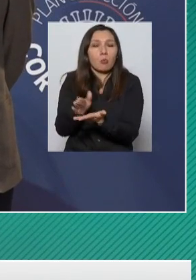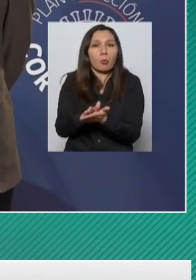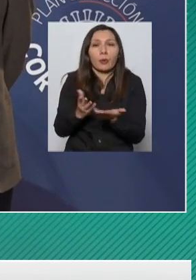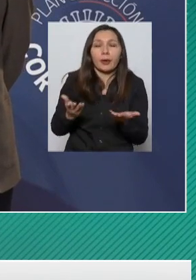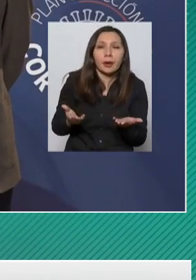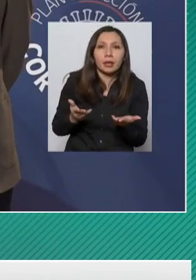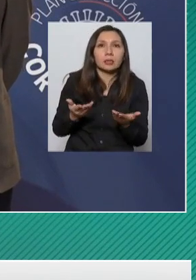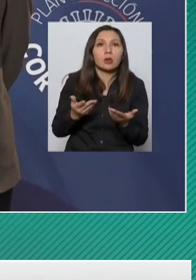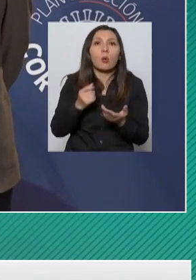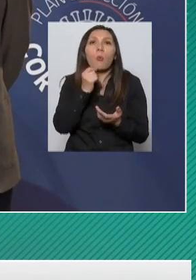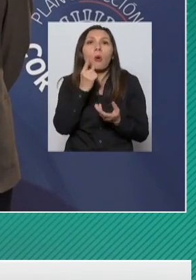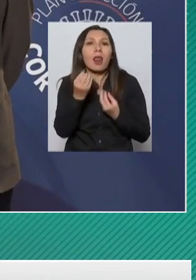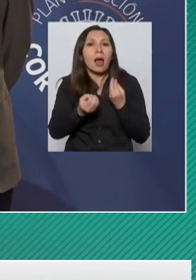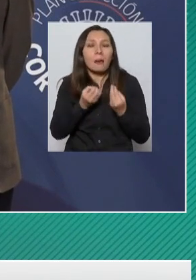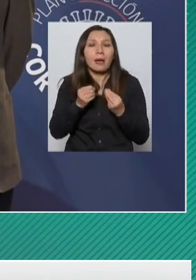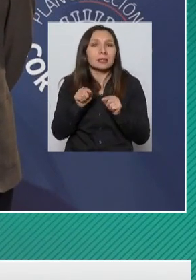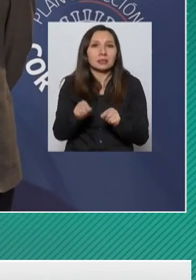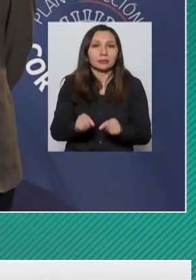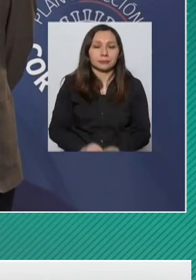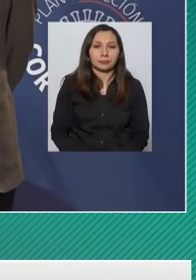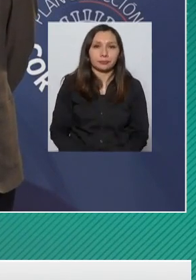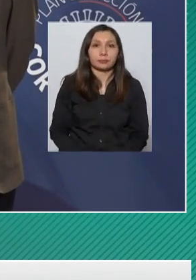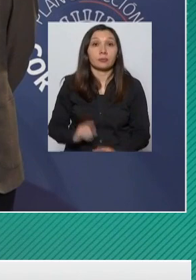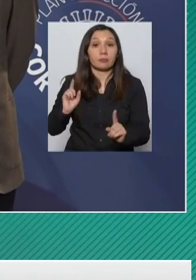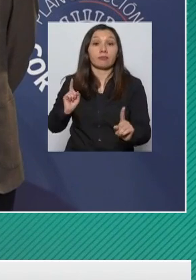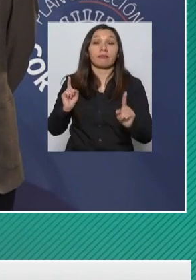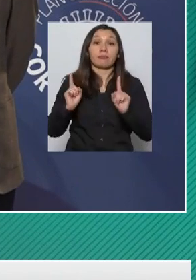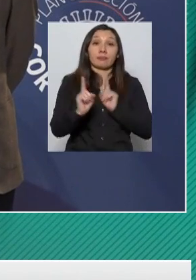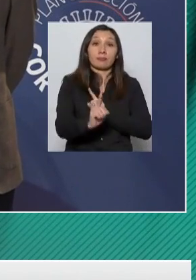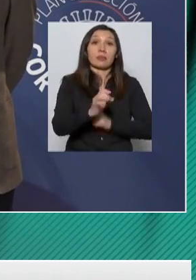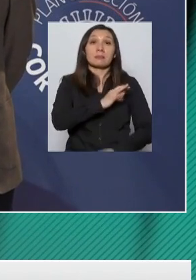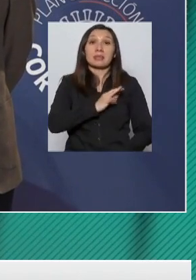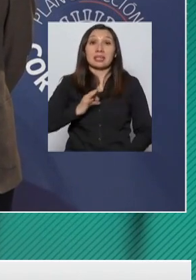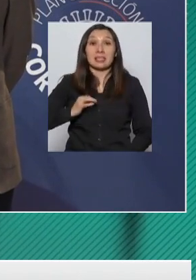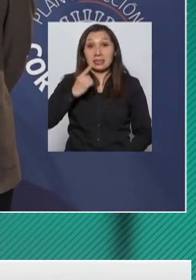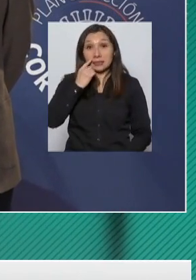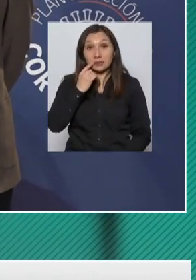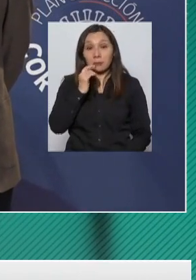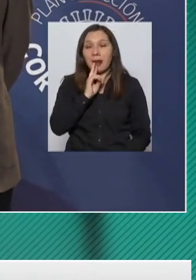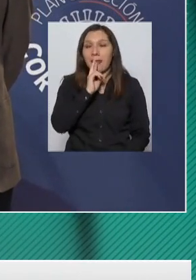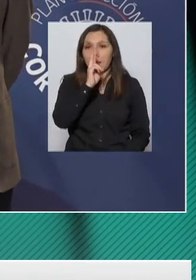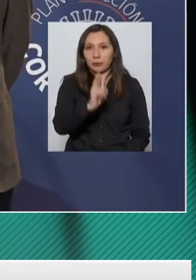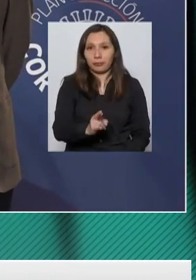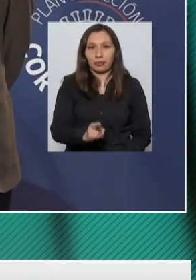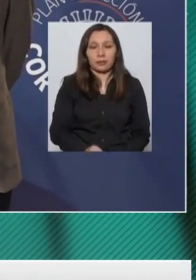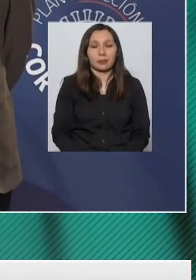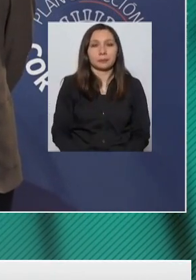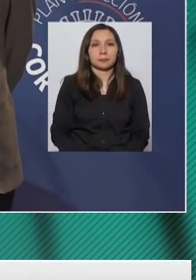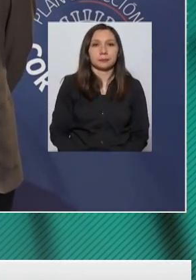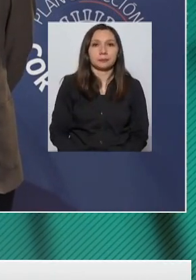que va a pasar en este caso voy a dejar el ministro de salud para que responde a esa pregunta